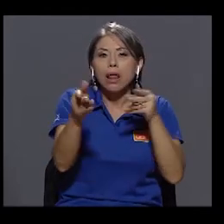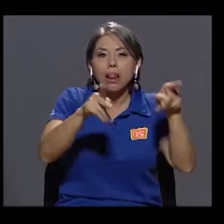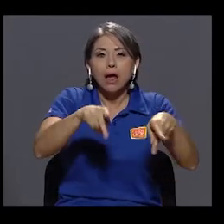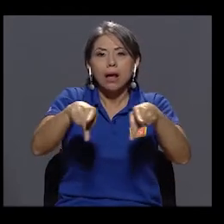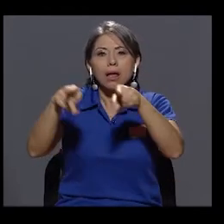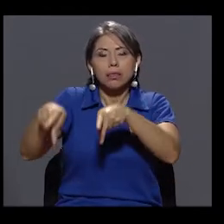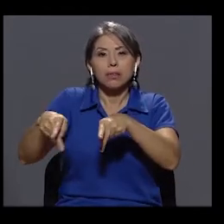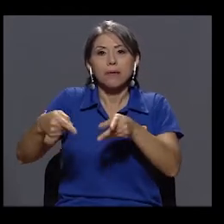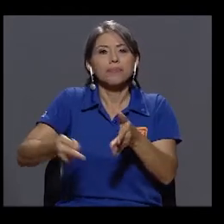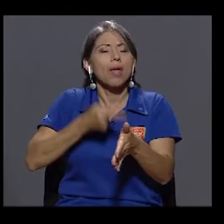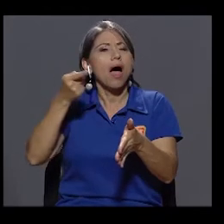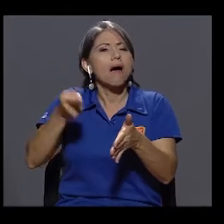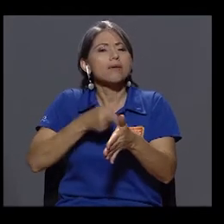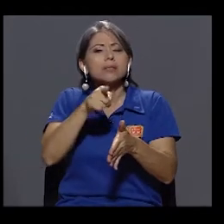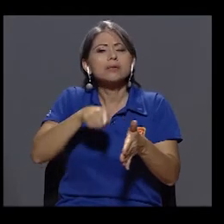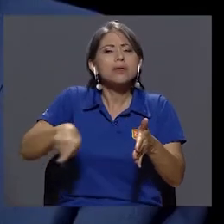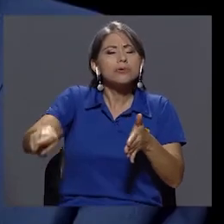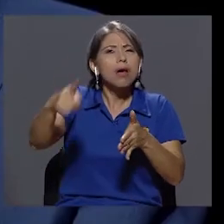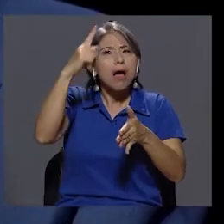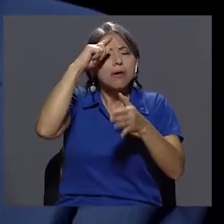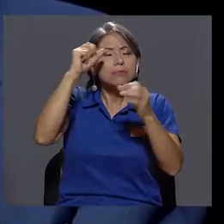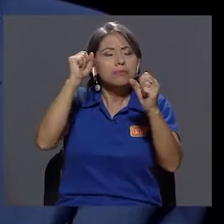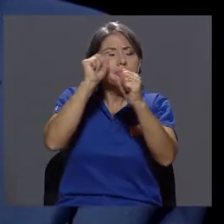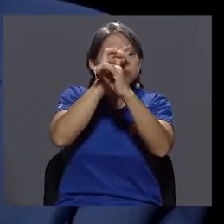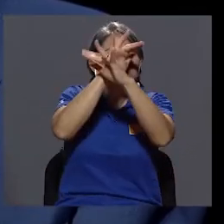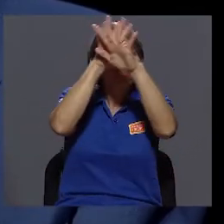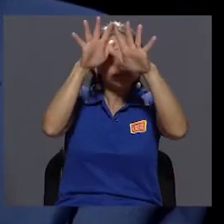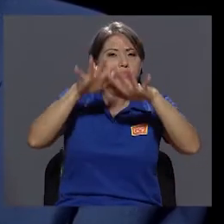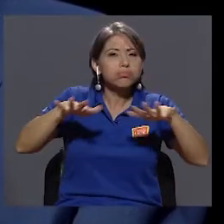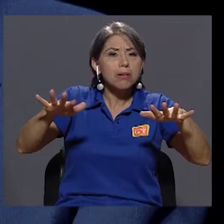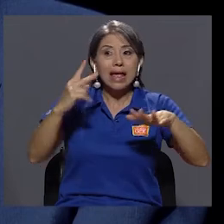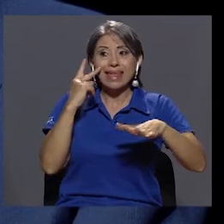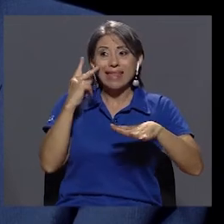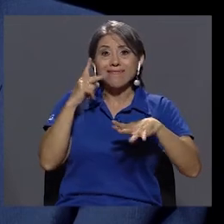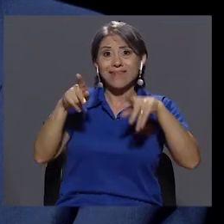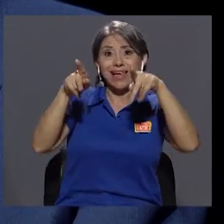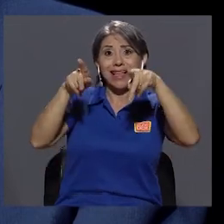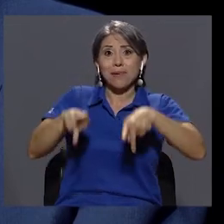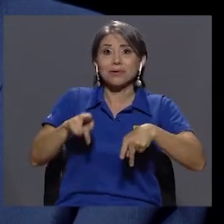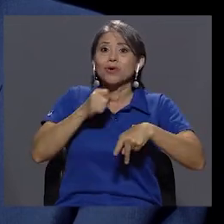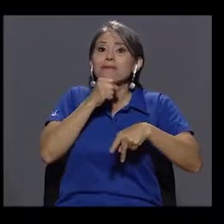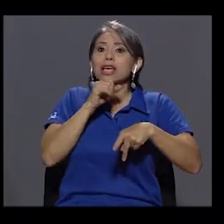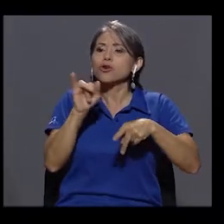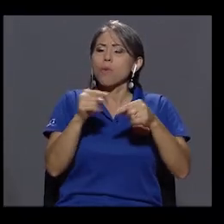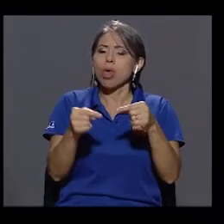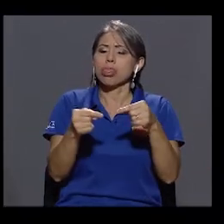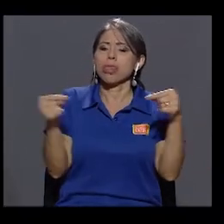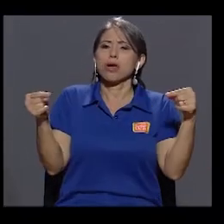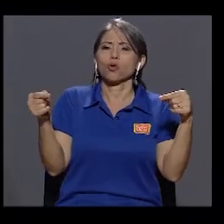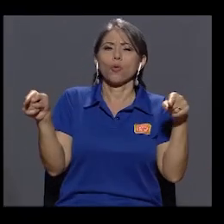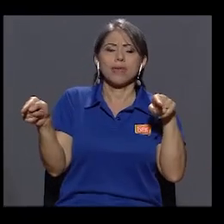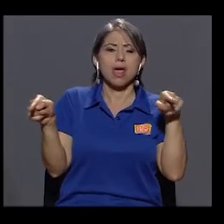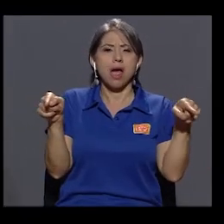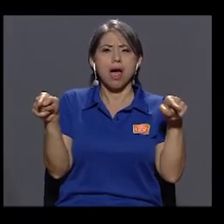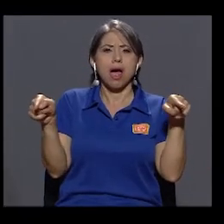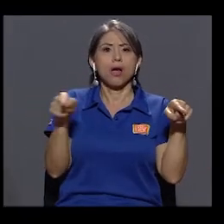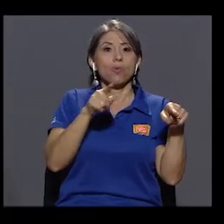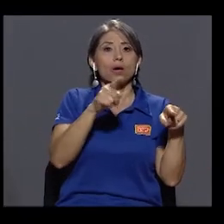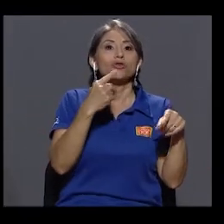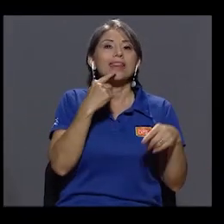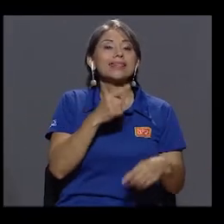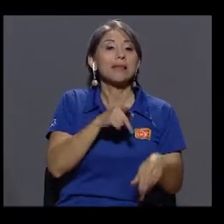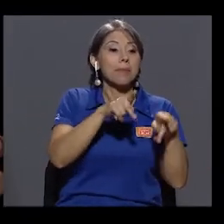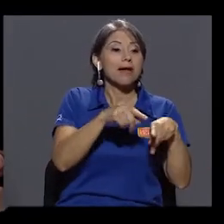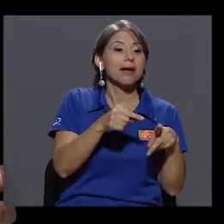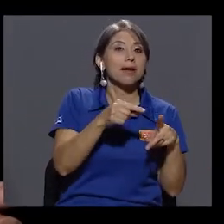convierte a veces en un imaginario que mira a la vejez en ti cotto mía entonces cuando usted dice viejo